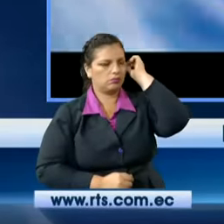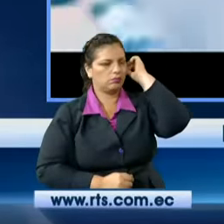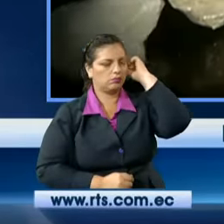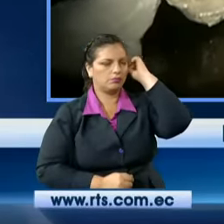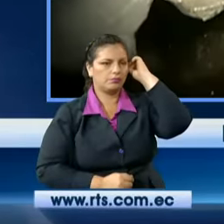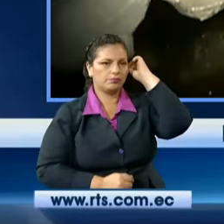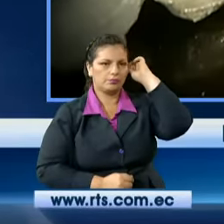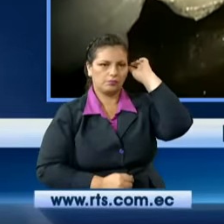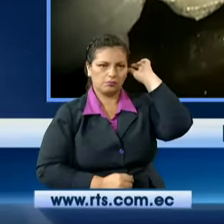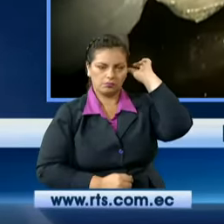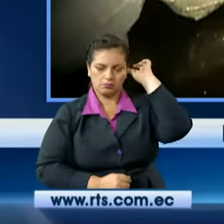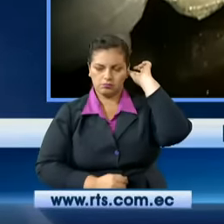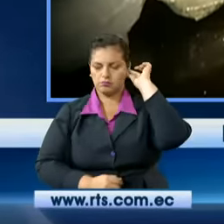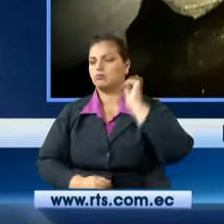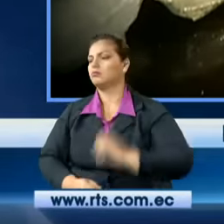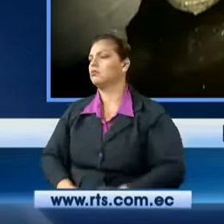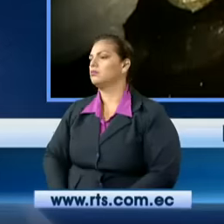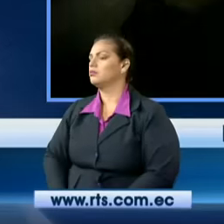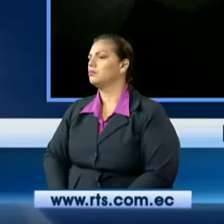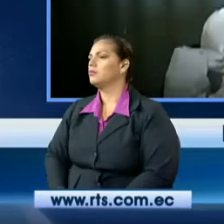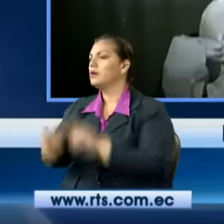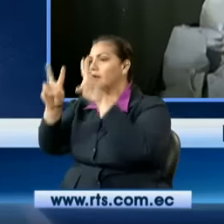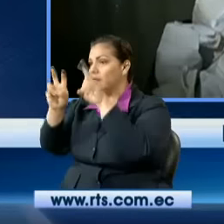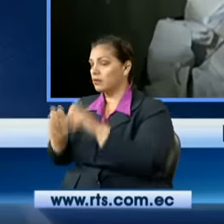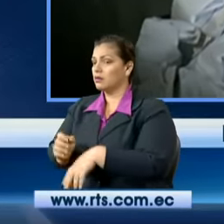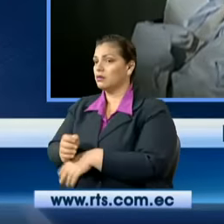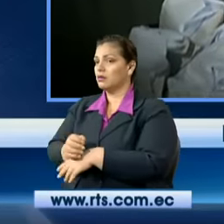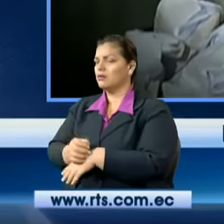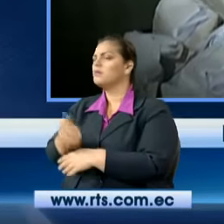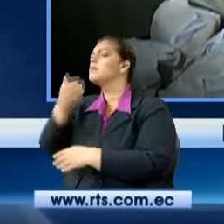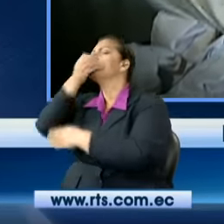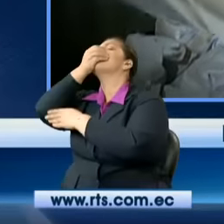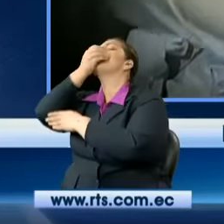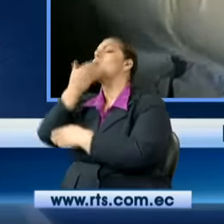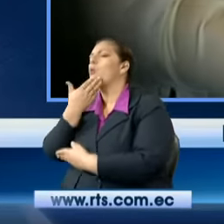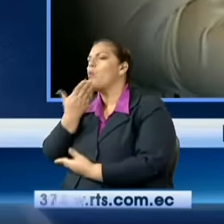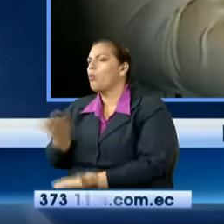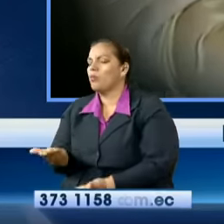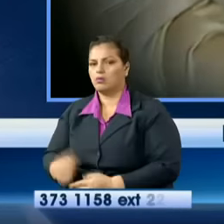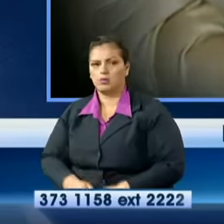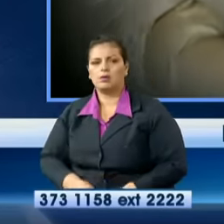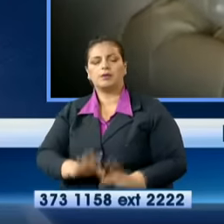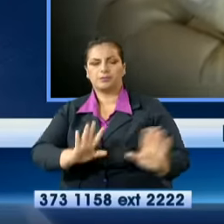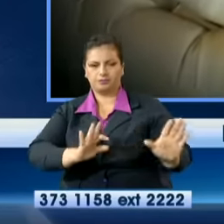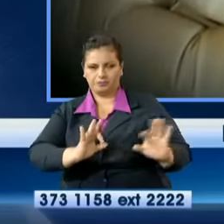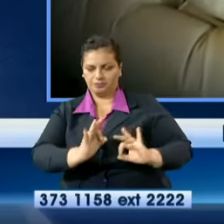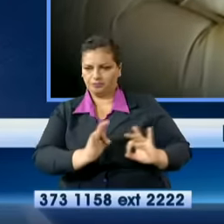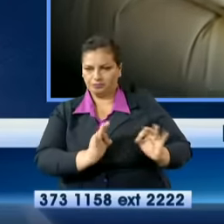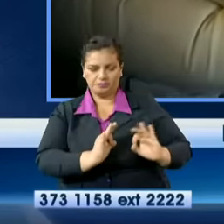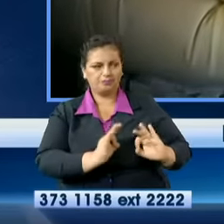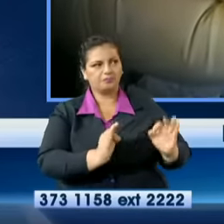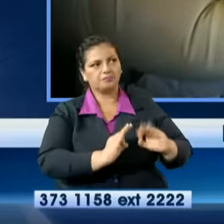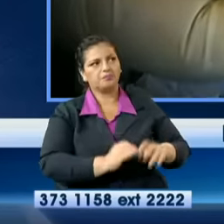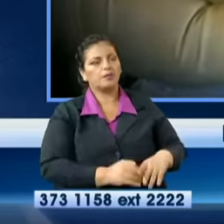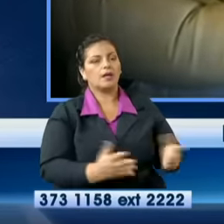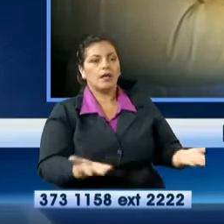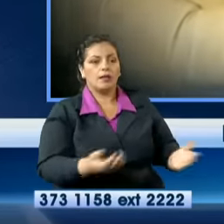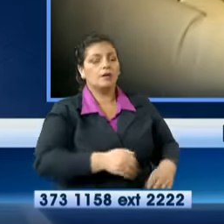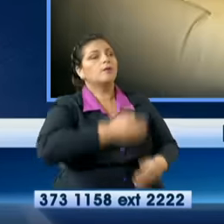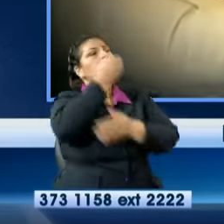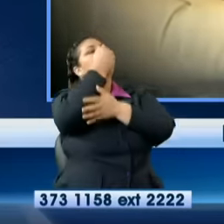entorno familiar comienza eso? En el tema de los secuestros, la mayoría de los casos tiene que ver... ¿Con los conocidos? Generalmente el entorno familiar o el entorno